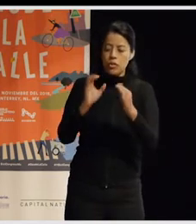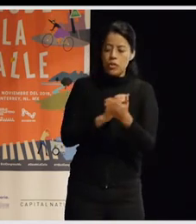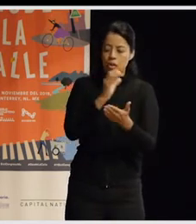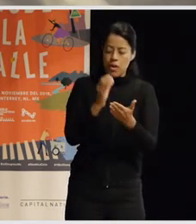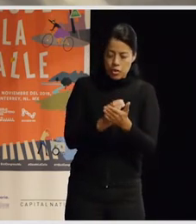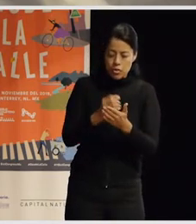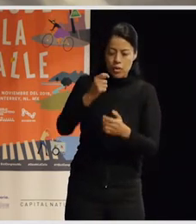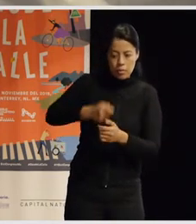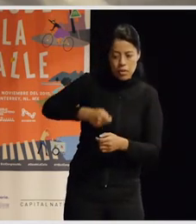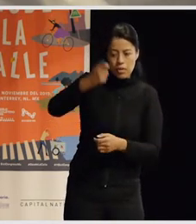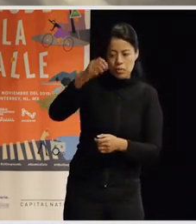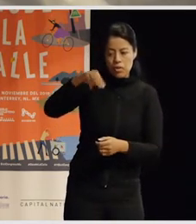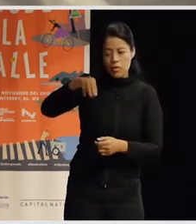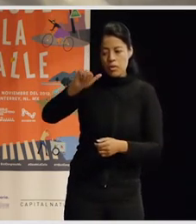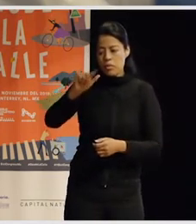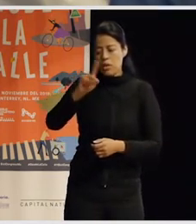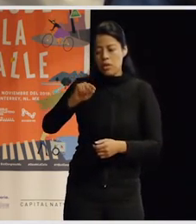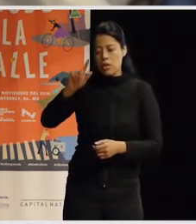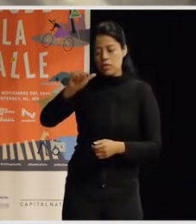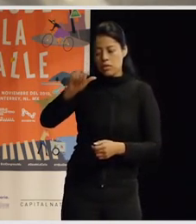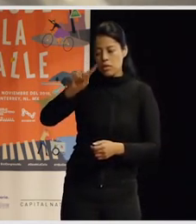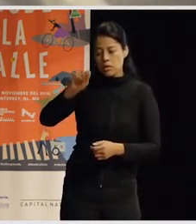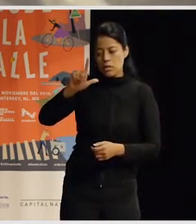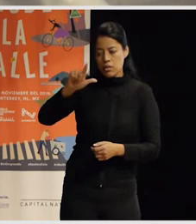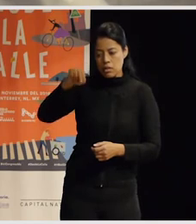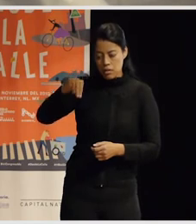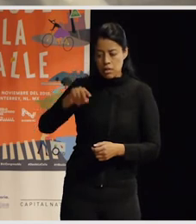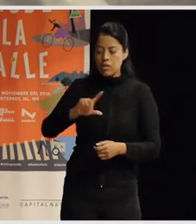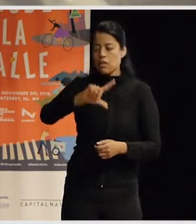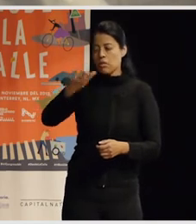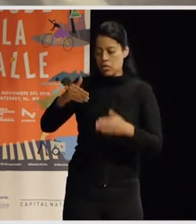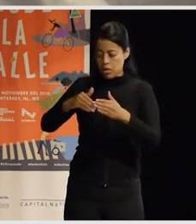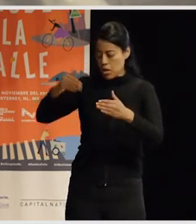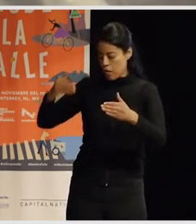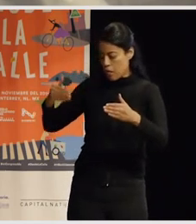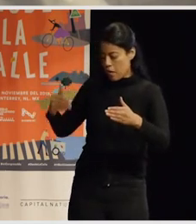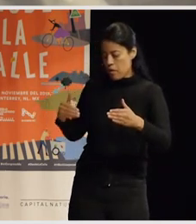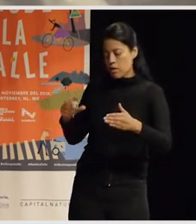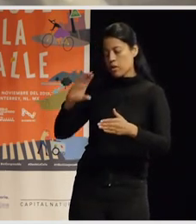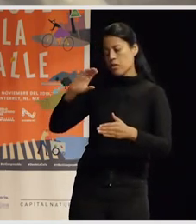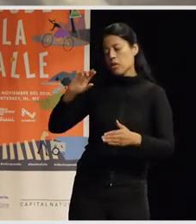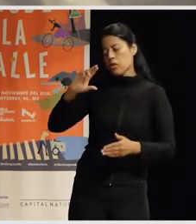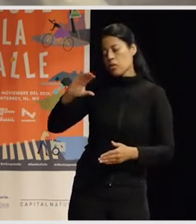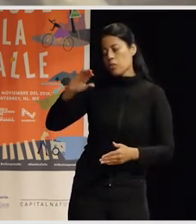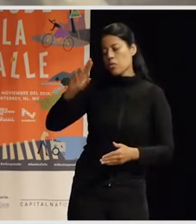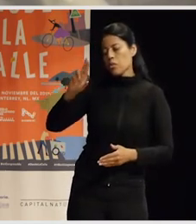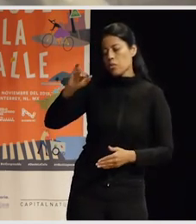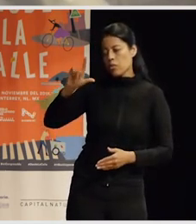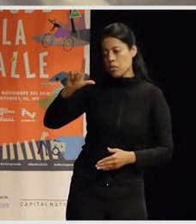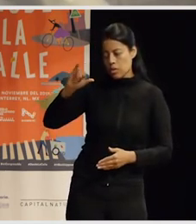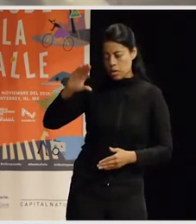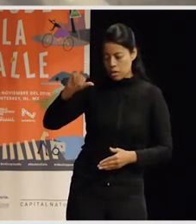fue mazatlán y de mazatlán hasta la última que fue culiacán hemos aprendido también muchísimo y hemos mejorado el